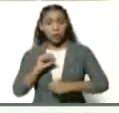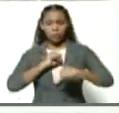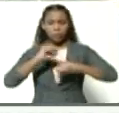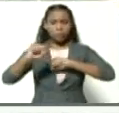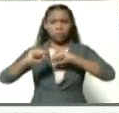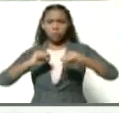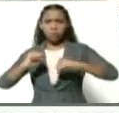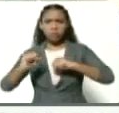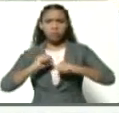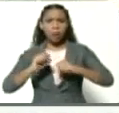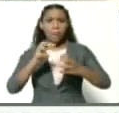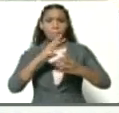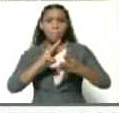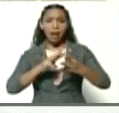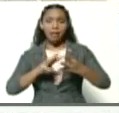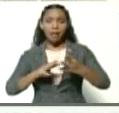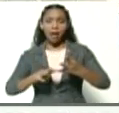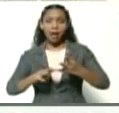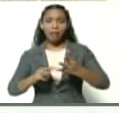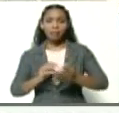movilizando recursos,